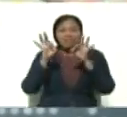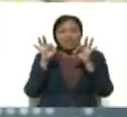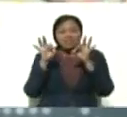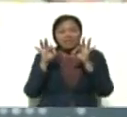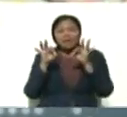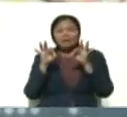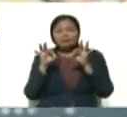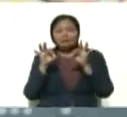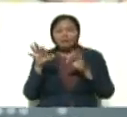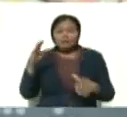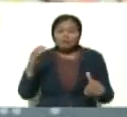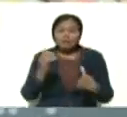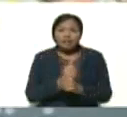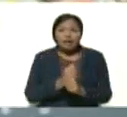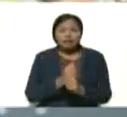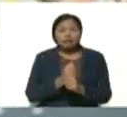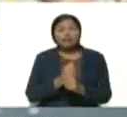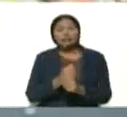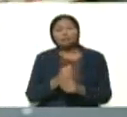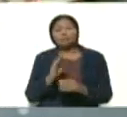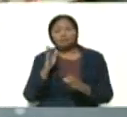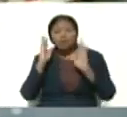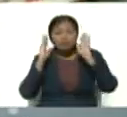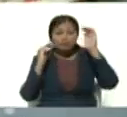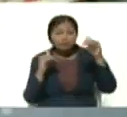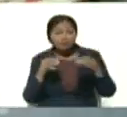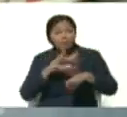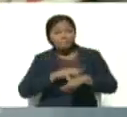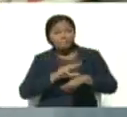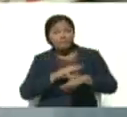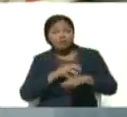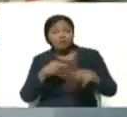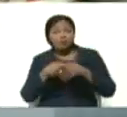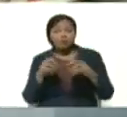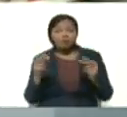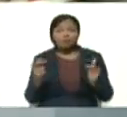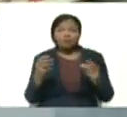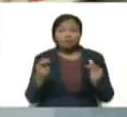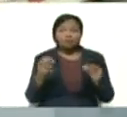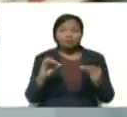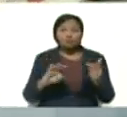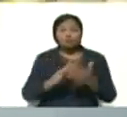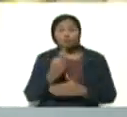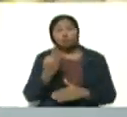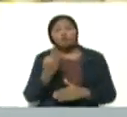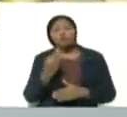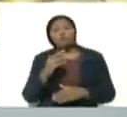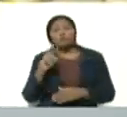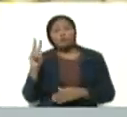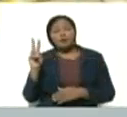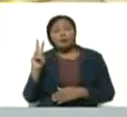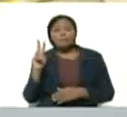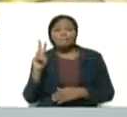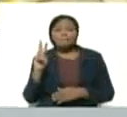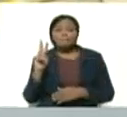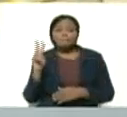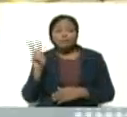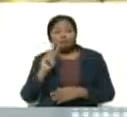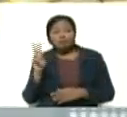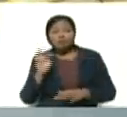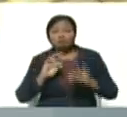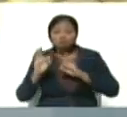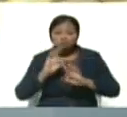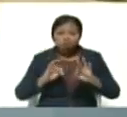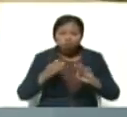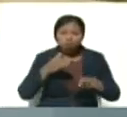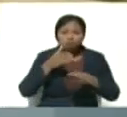médica prehospitalaria y también con la activación de nuestra Fundación Venezolana de Investigaciones Sismológicas, para